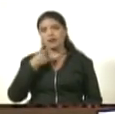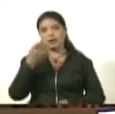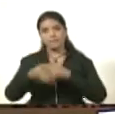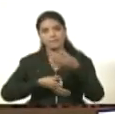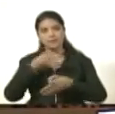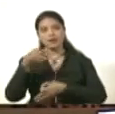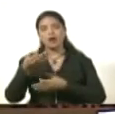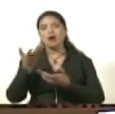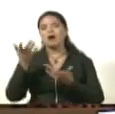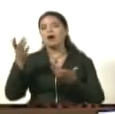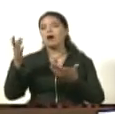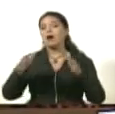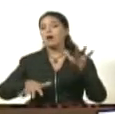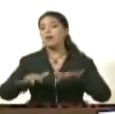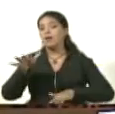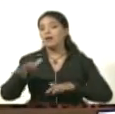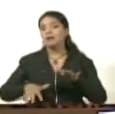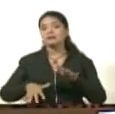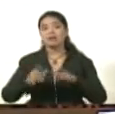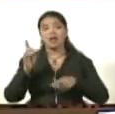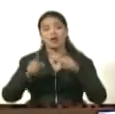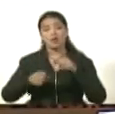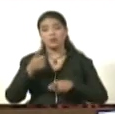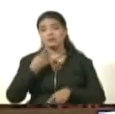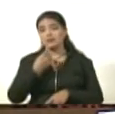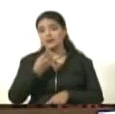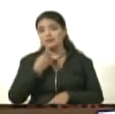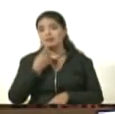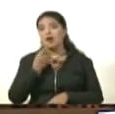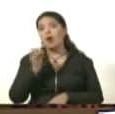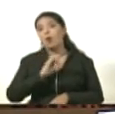veces lo que se decía o lo que dicen